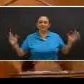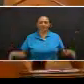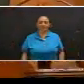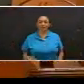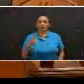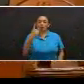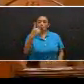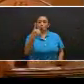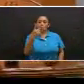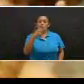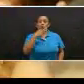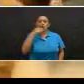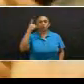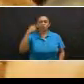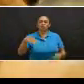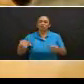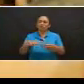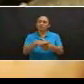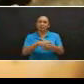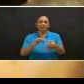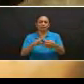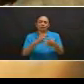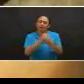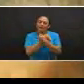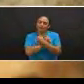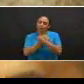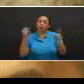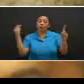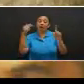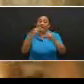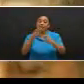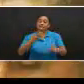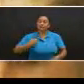Un Dios lleno de amor hacia nosotros.